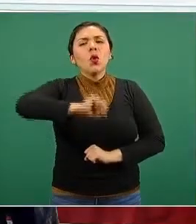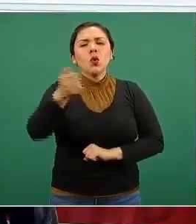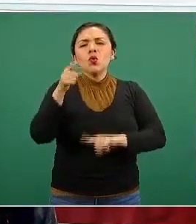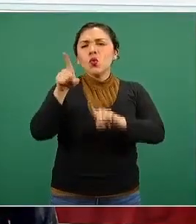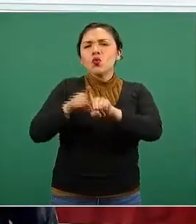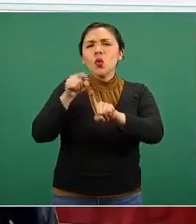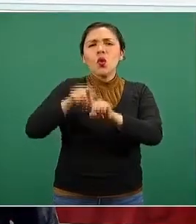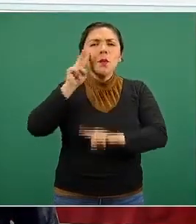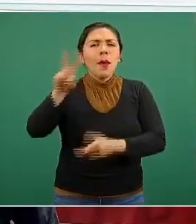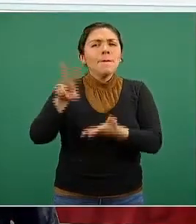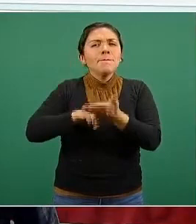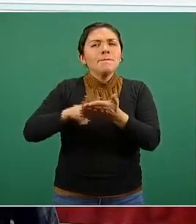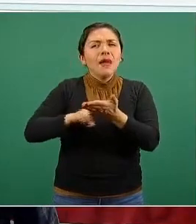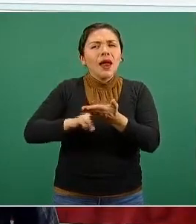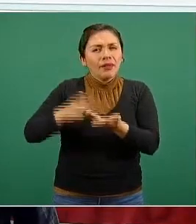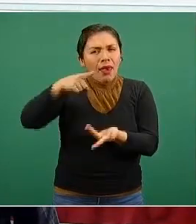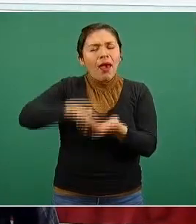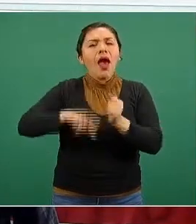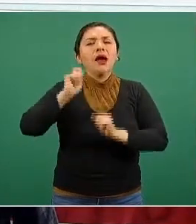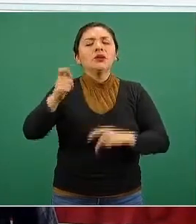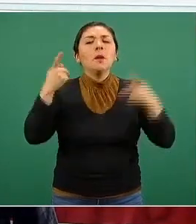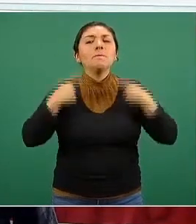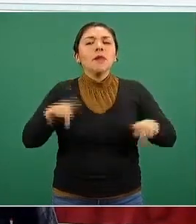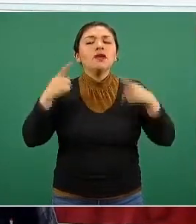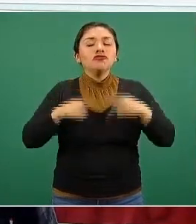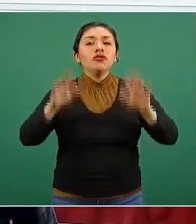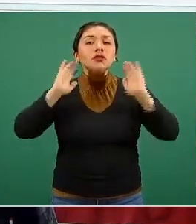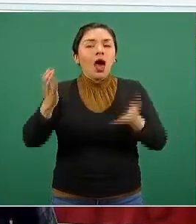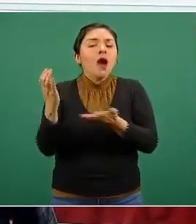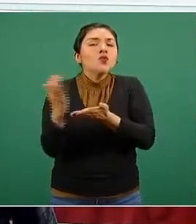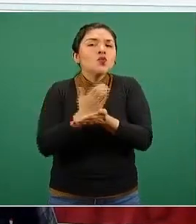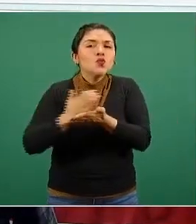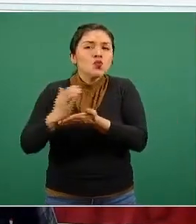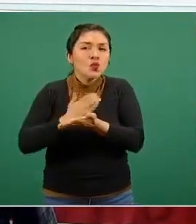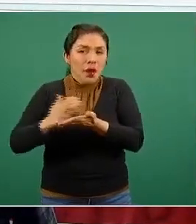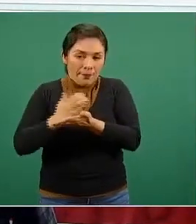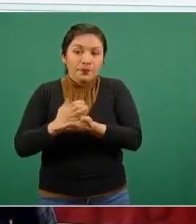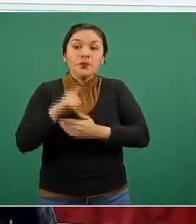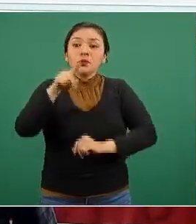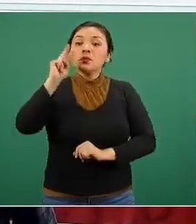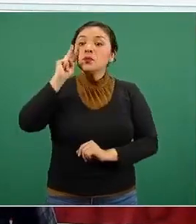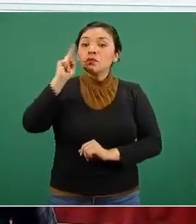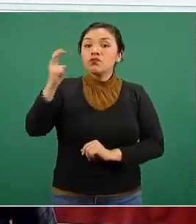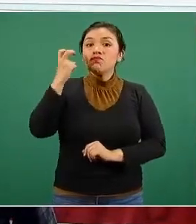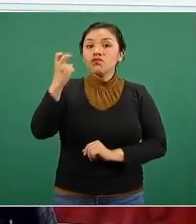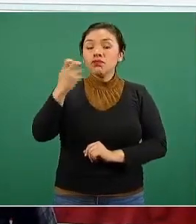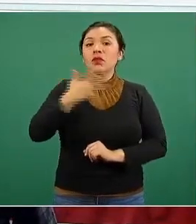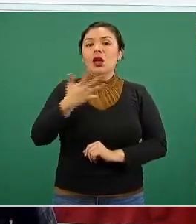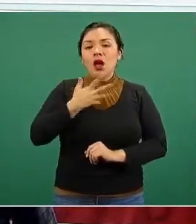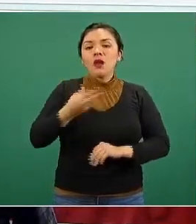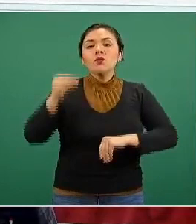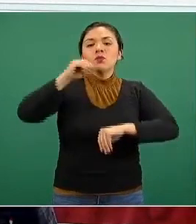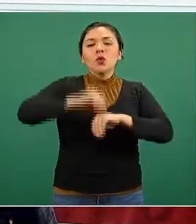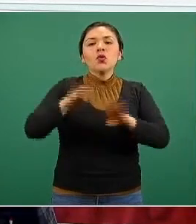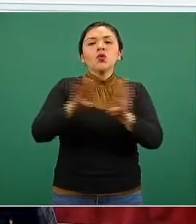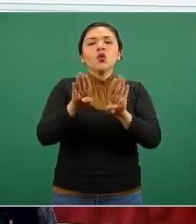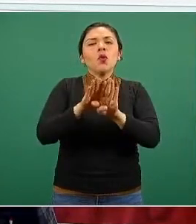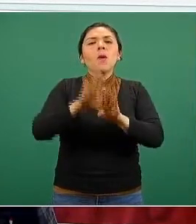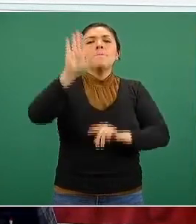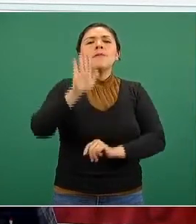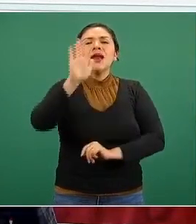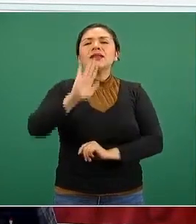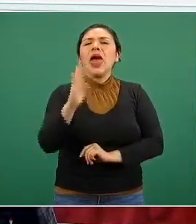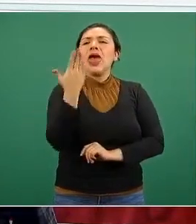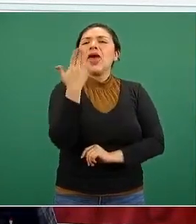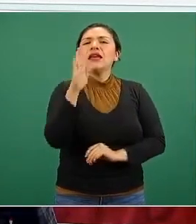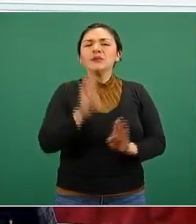color verde, que es la que representa a las personas que se han estado recuperando. Como vemos, esta curva también tiene un comportamiento en espejo que va